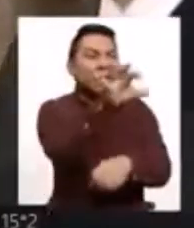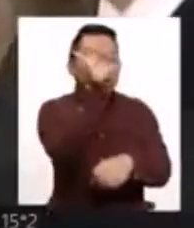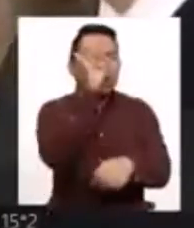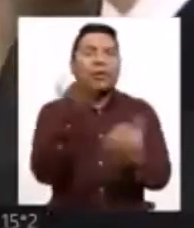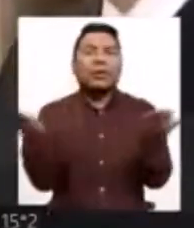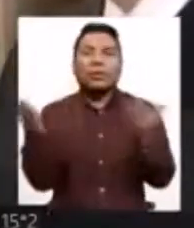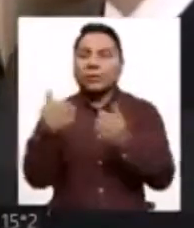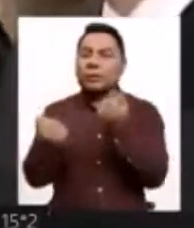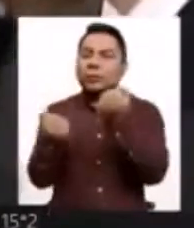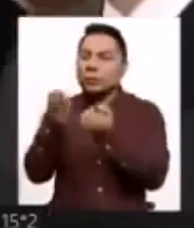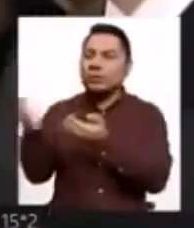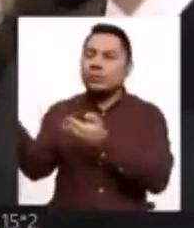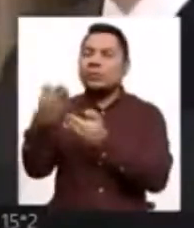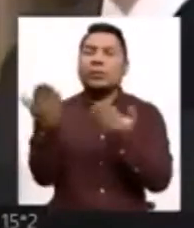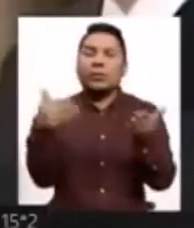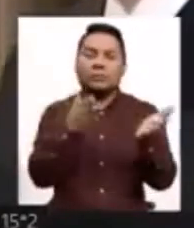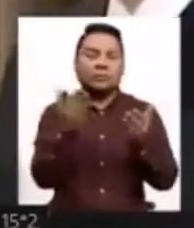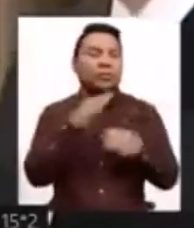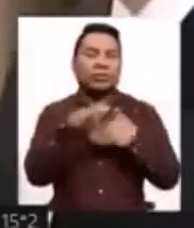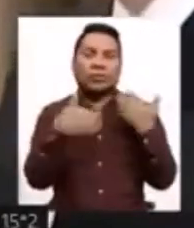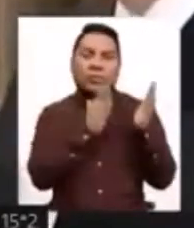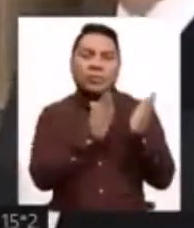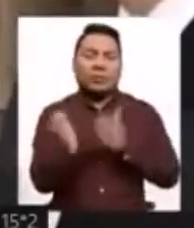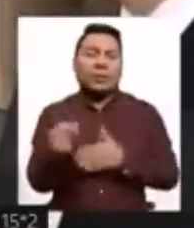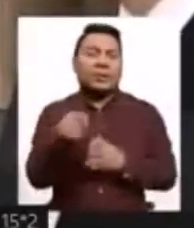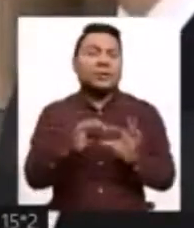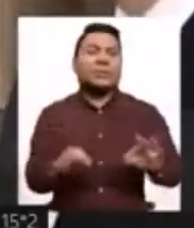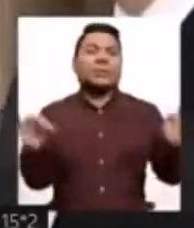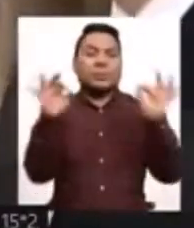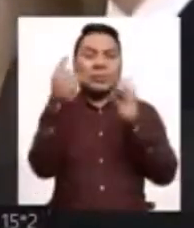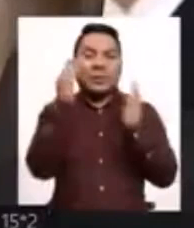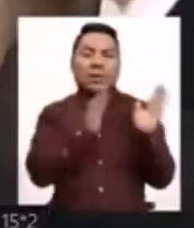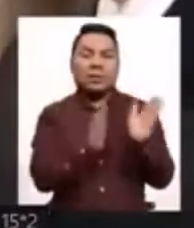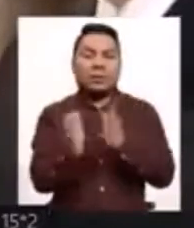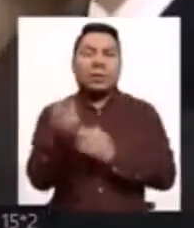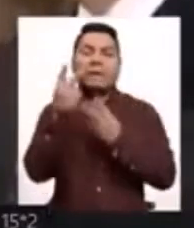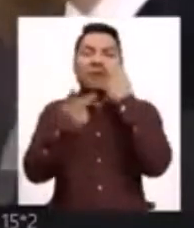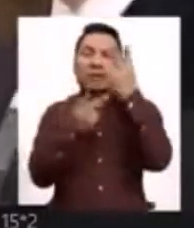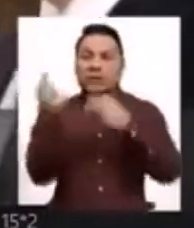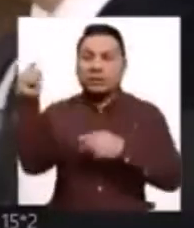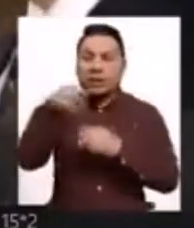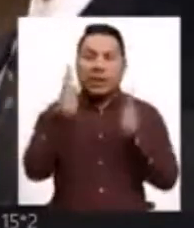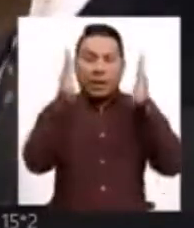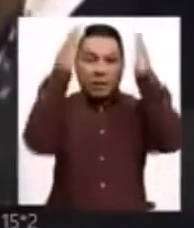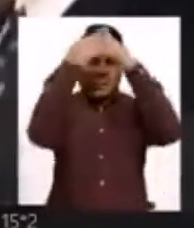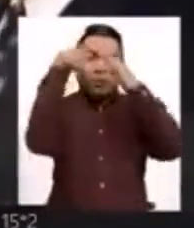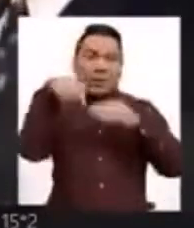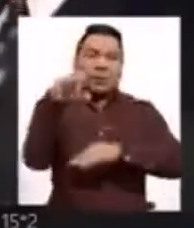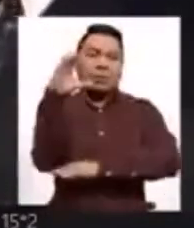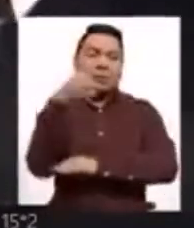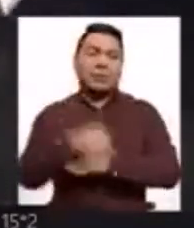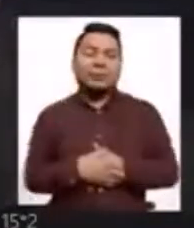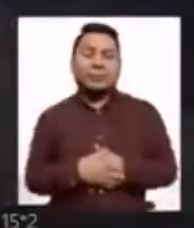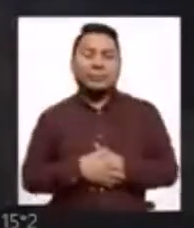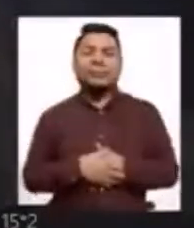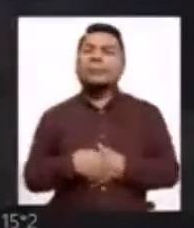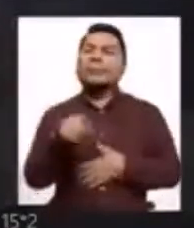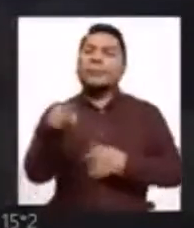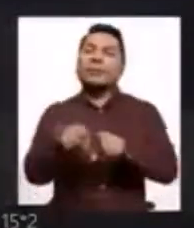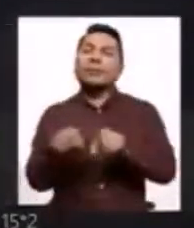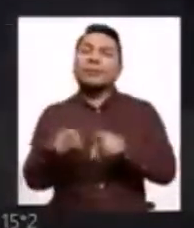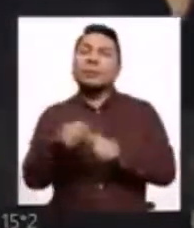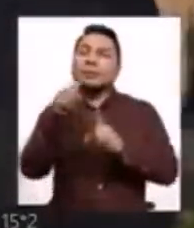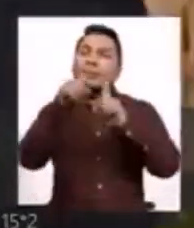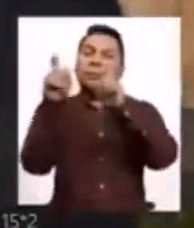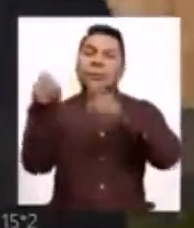lecciones que creo que van a ser muy útiles para nuestras entidades, para organizar la visita de Santo Padre a nuestro país, ¿no? Por ejemplo, el tema de las acreditaciones se